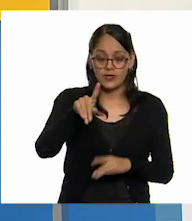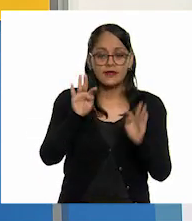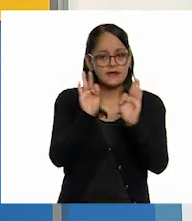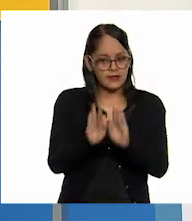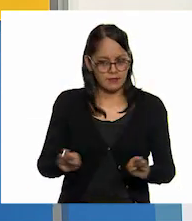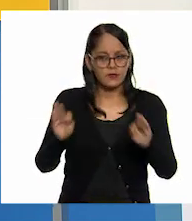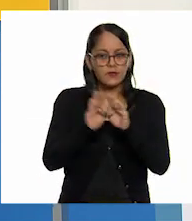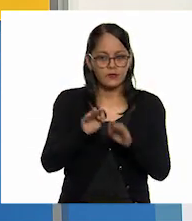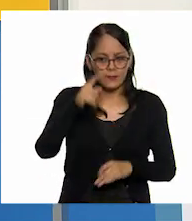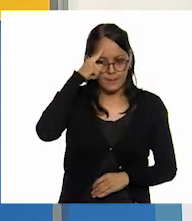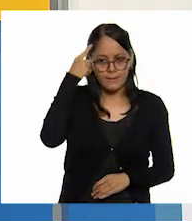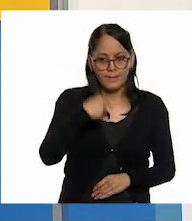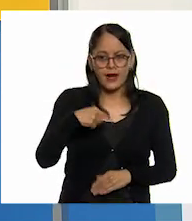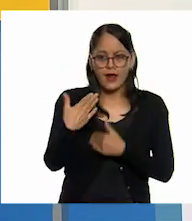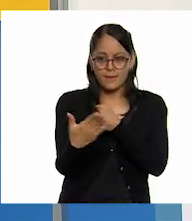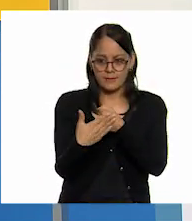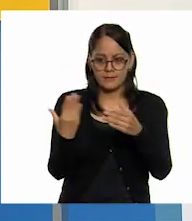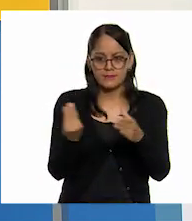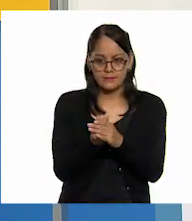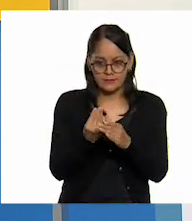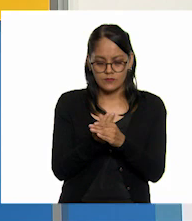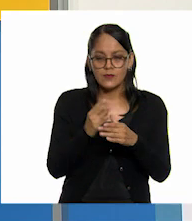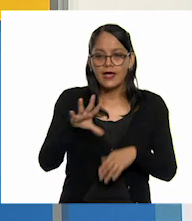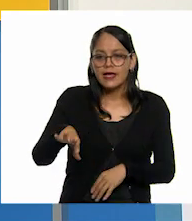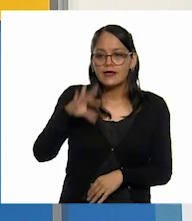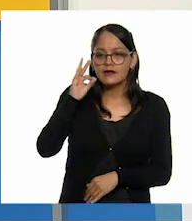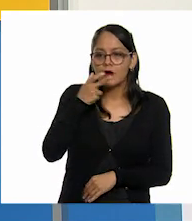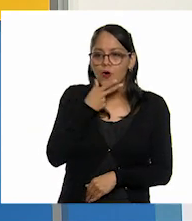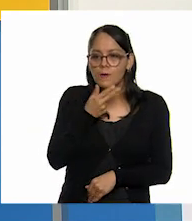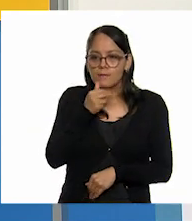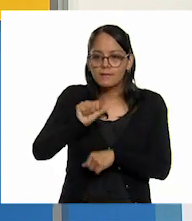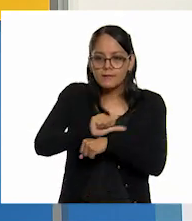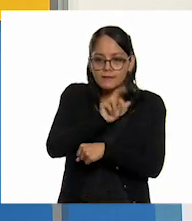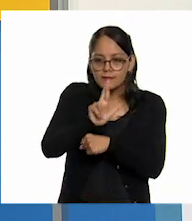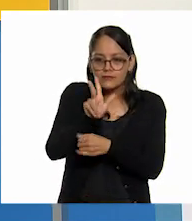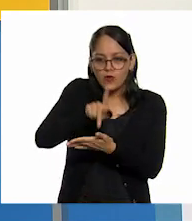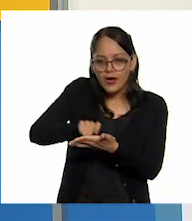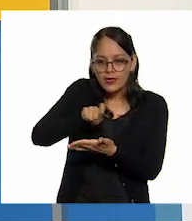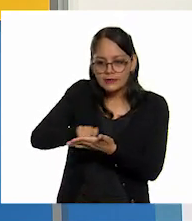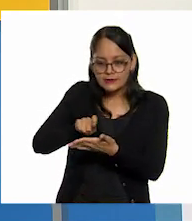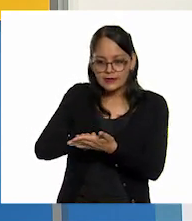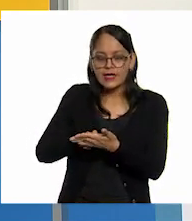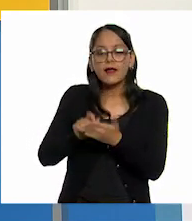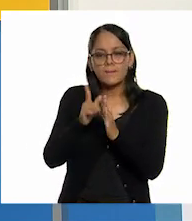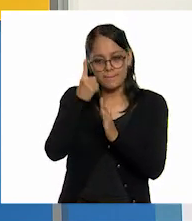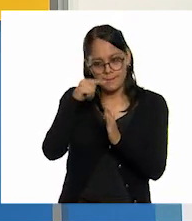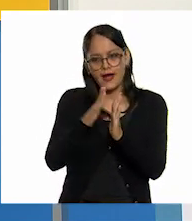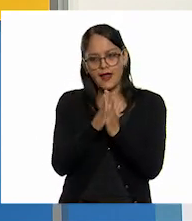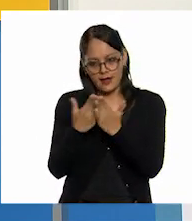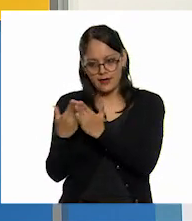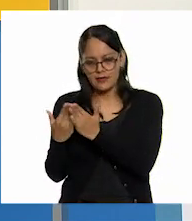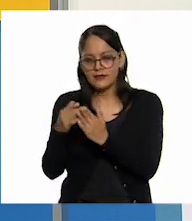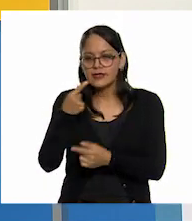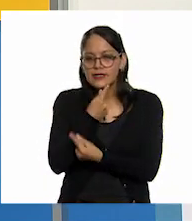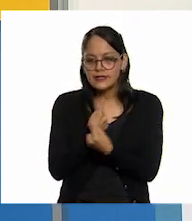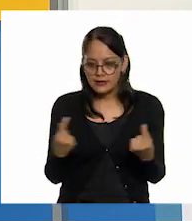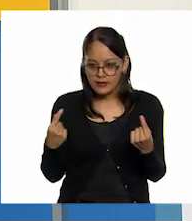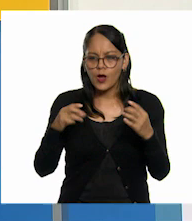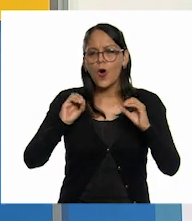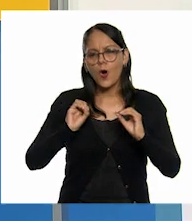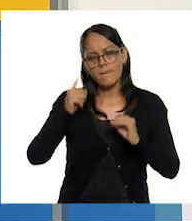elijan para estas clases algún escritor o alguna escritora que escriba libros para la niñez o para la